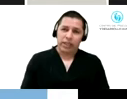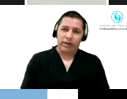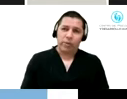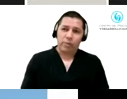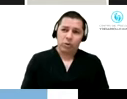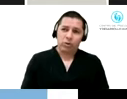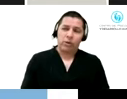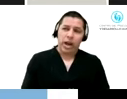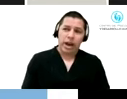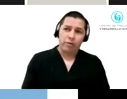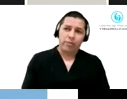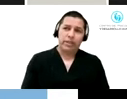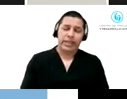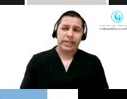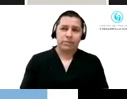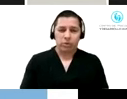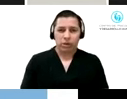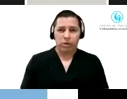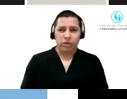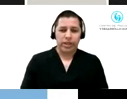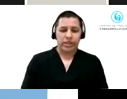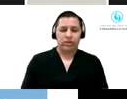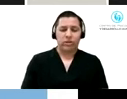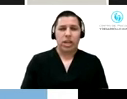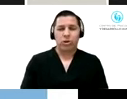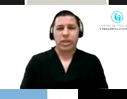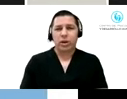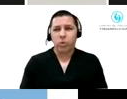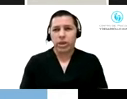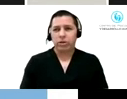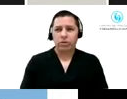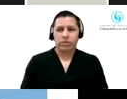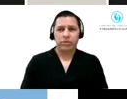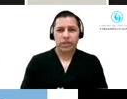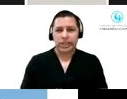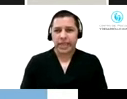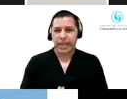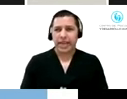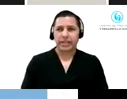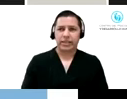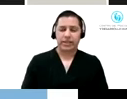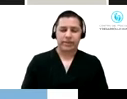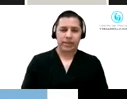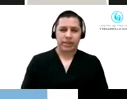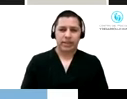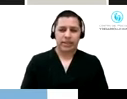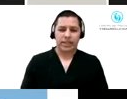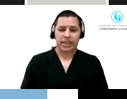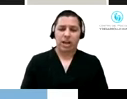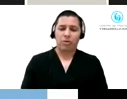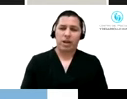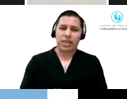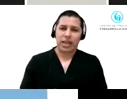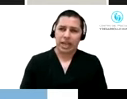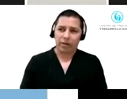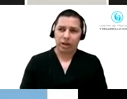relacionado el trabajo productivo a hombres y el reproductivo a mujeres. Entonces, labores de cuidado, de crianza, se